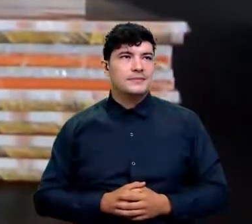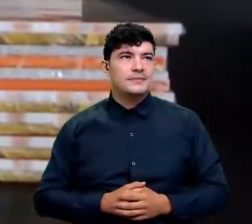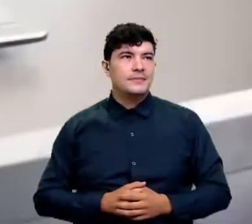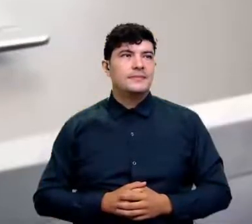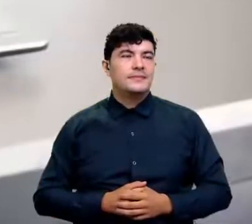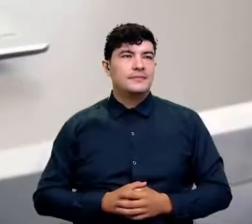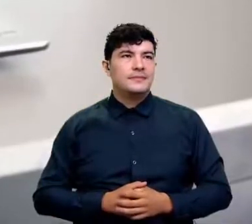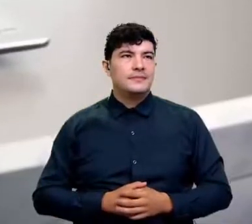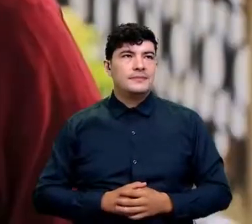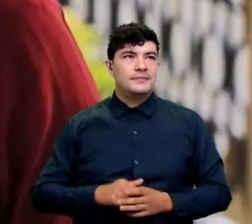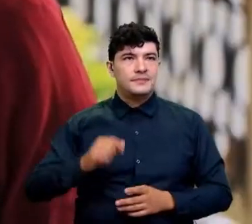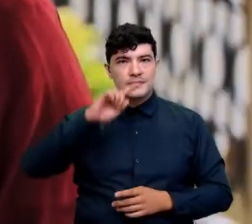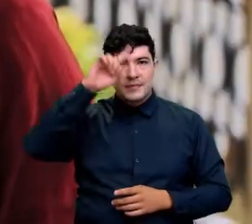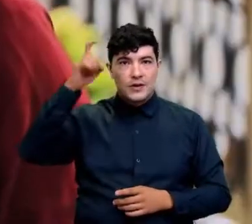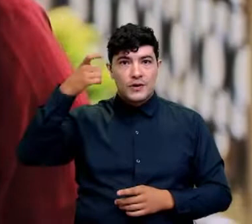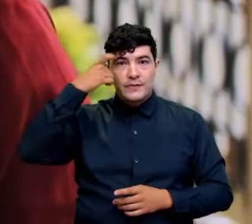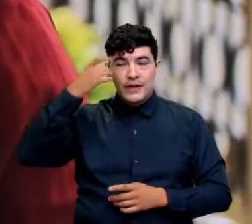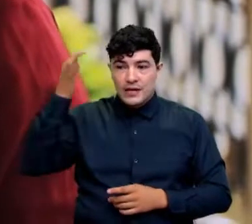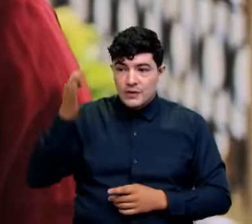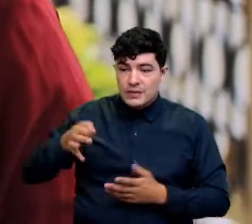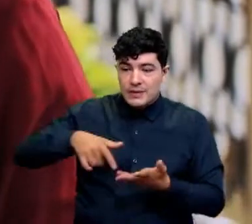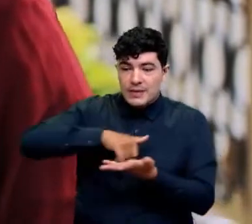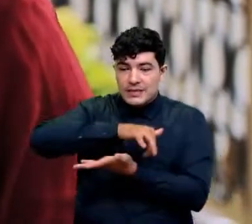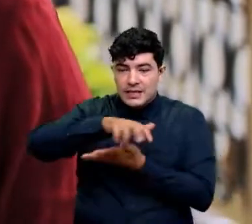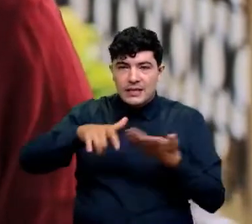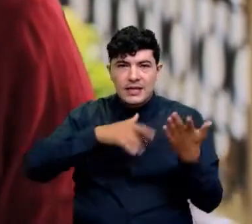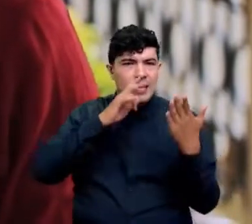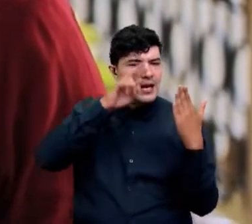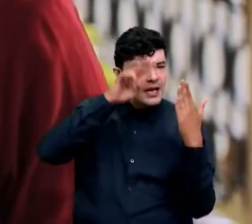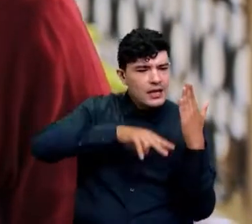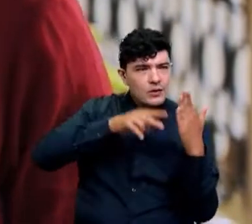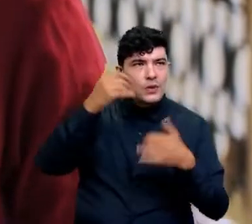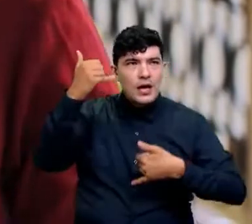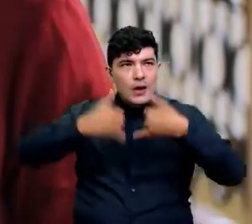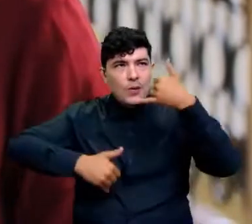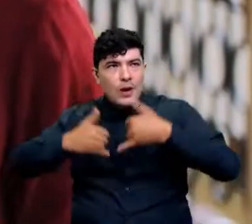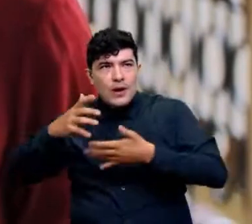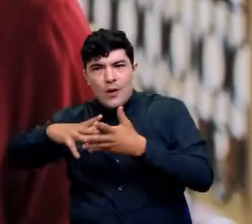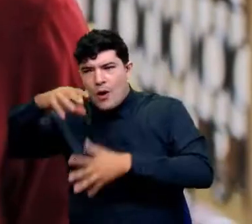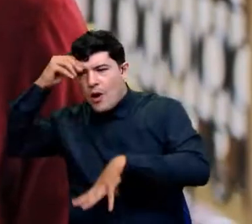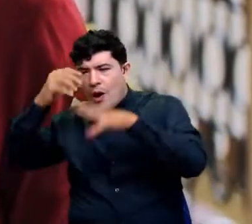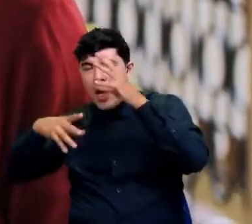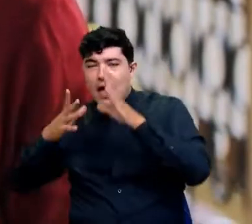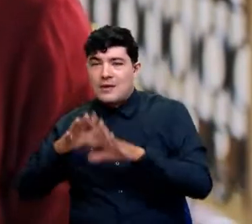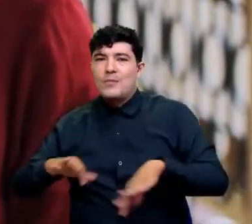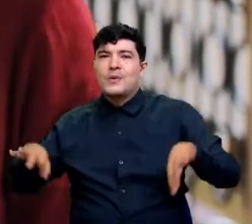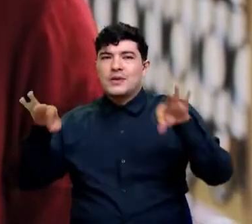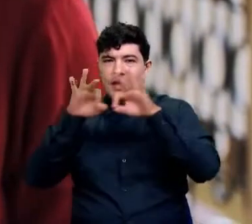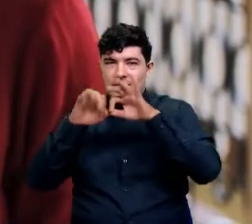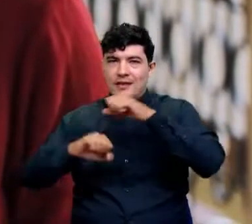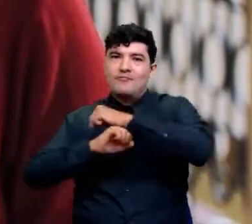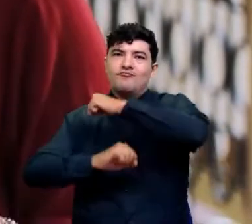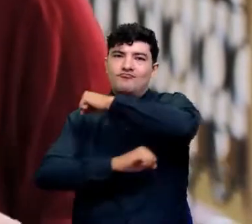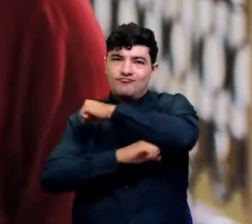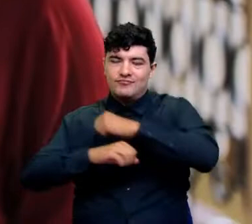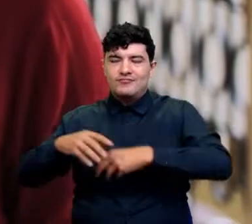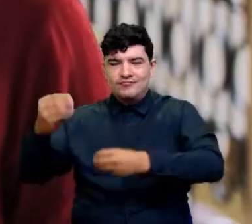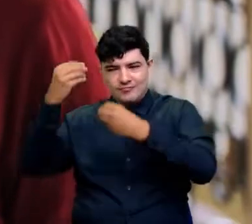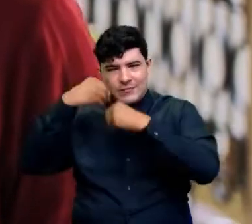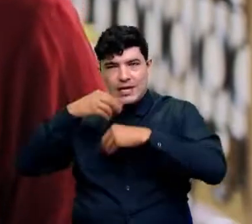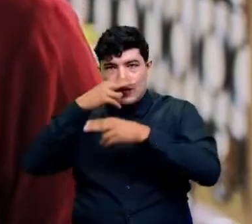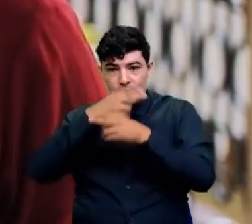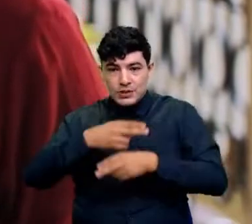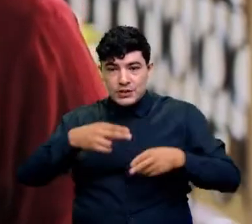Para el gobierno Siempre Santander, la lectura, los juegos y el aprendizaje son los pilares fundamentales para el desarrollo intelectual de los